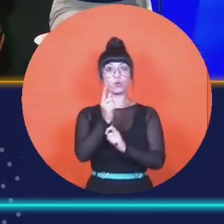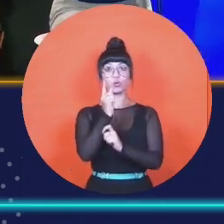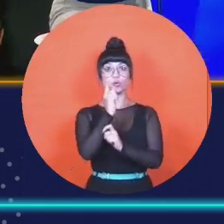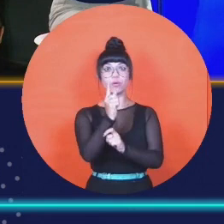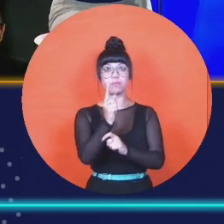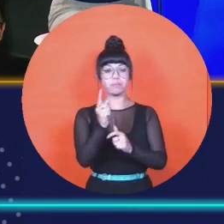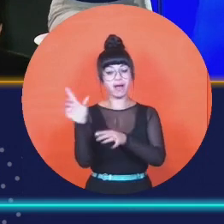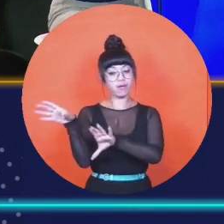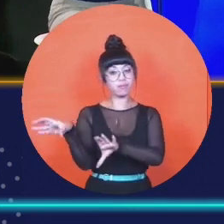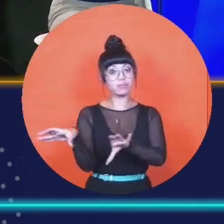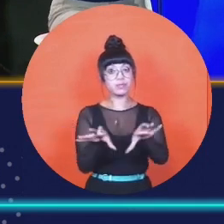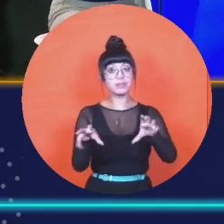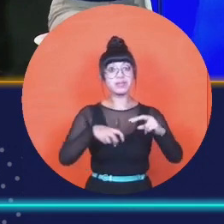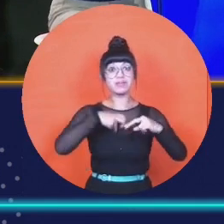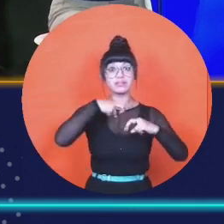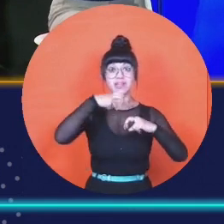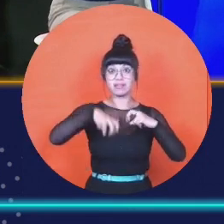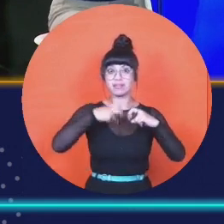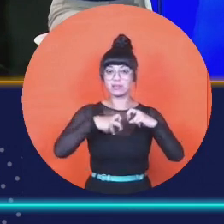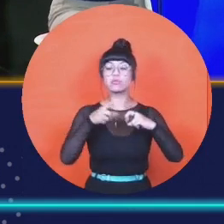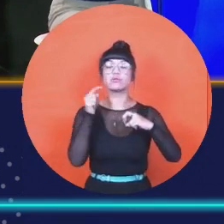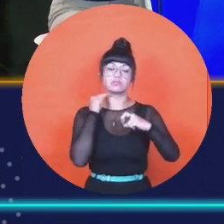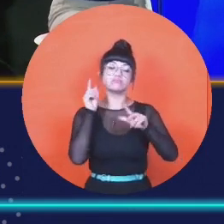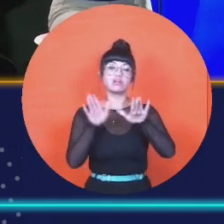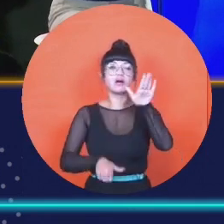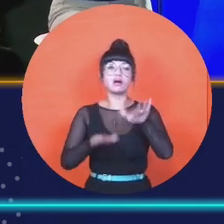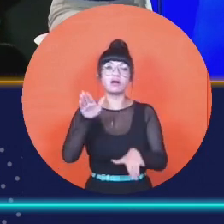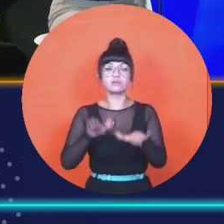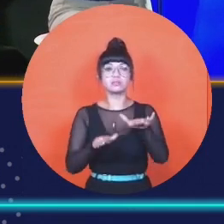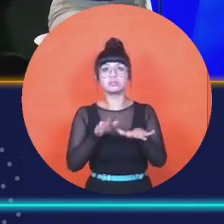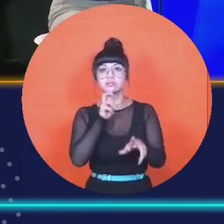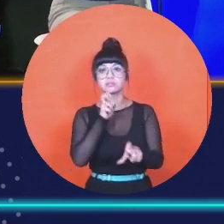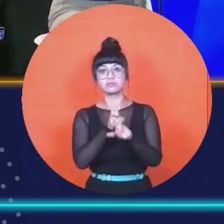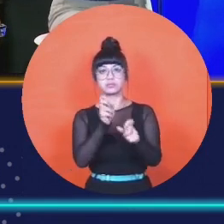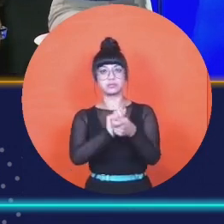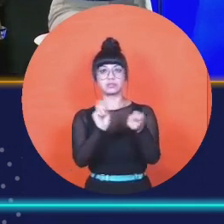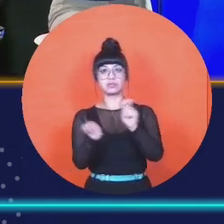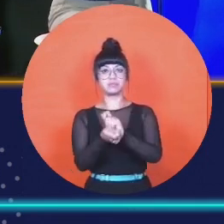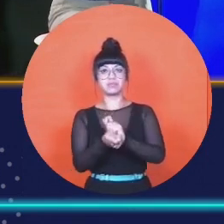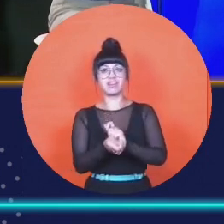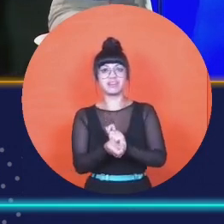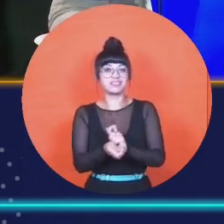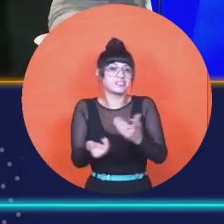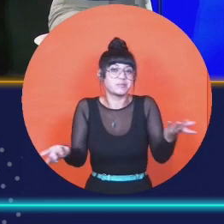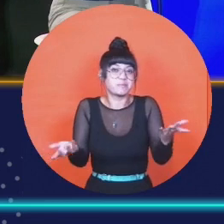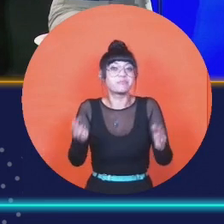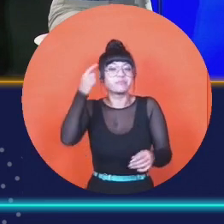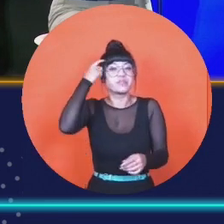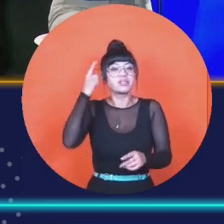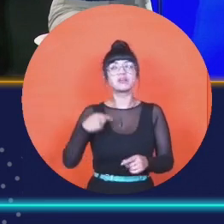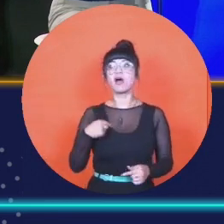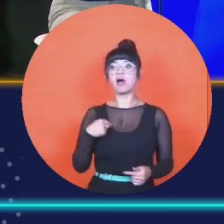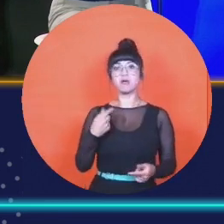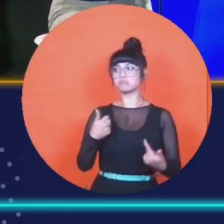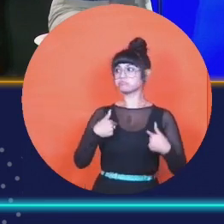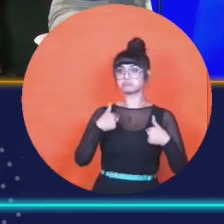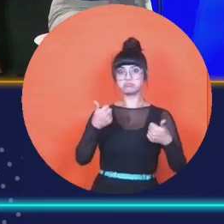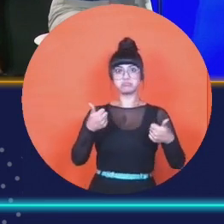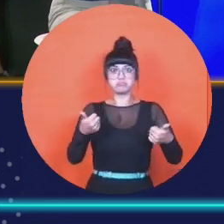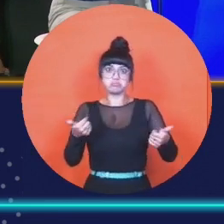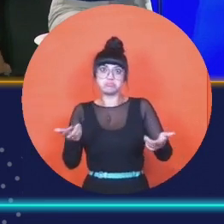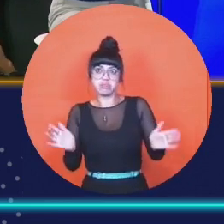comportamientos y actitudes que uno tiene que es muy difícil cambiar, porque a veces uno simplemente piensa que está haciendo las cosas